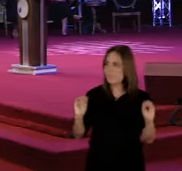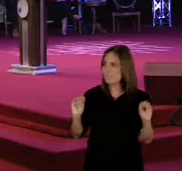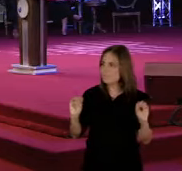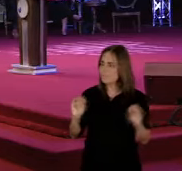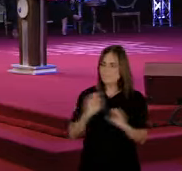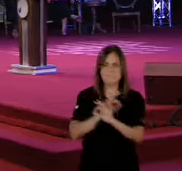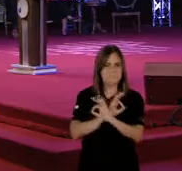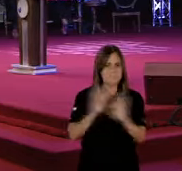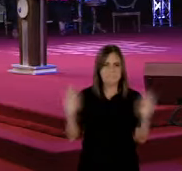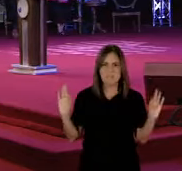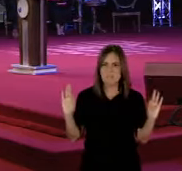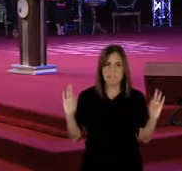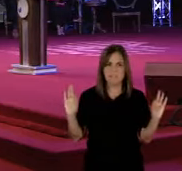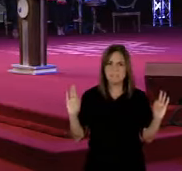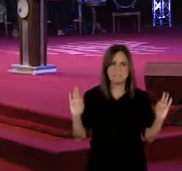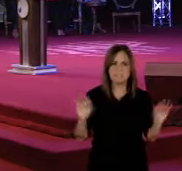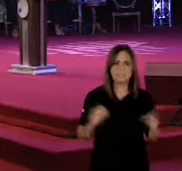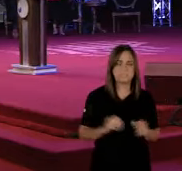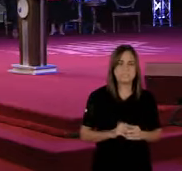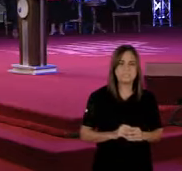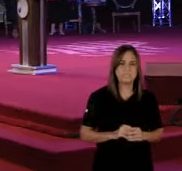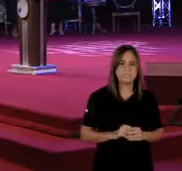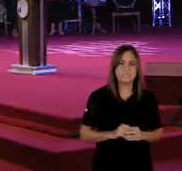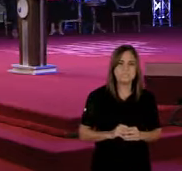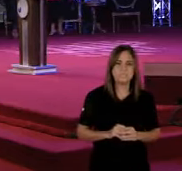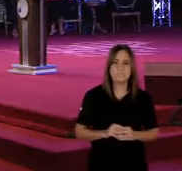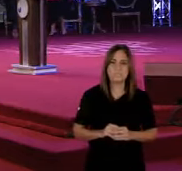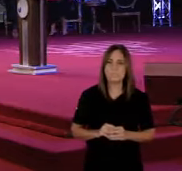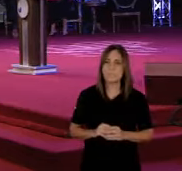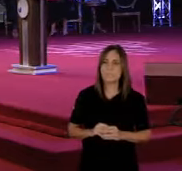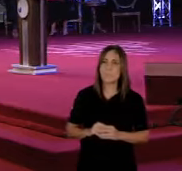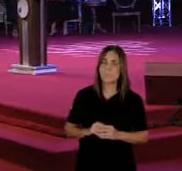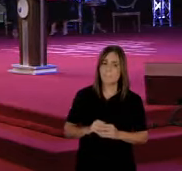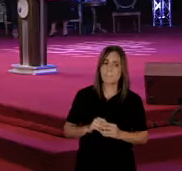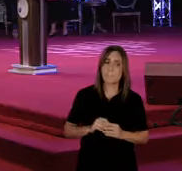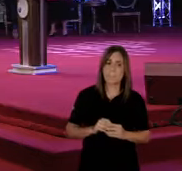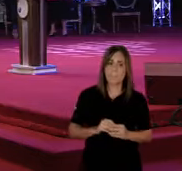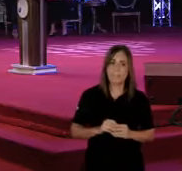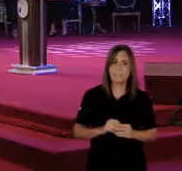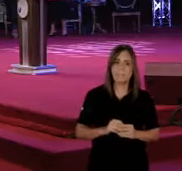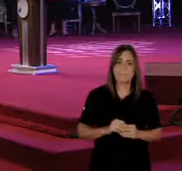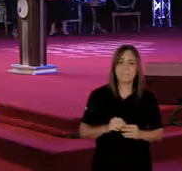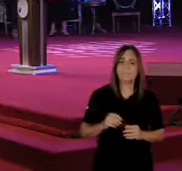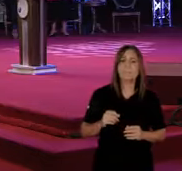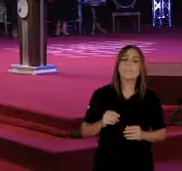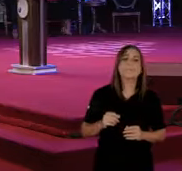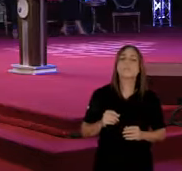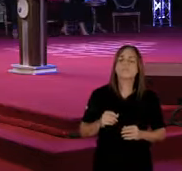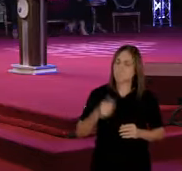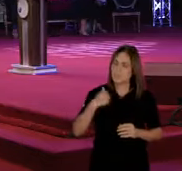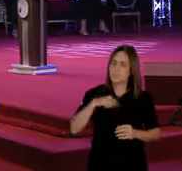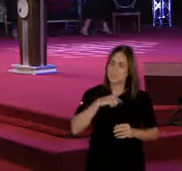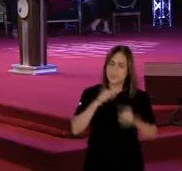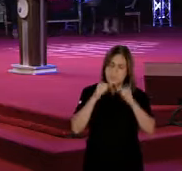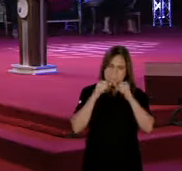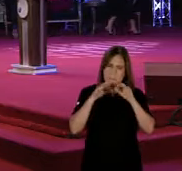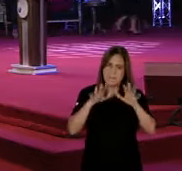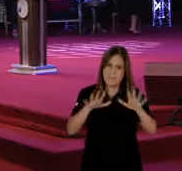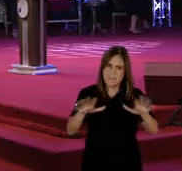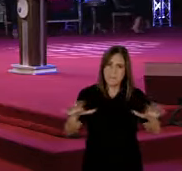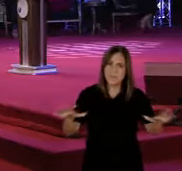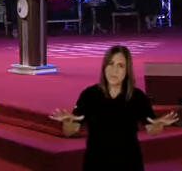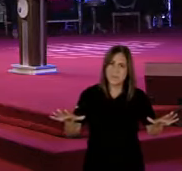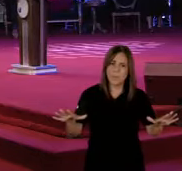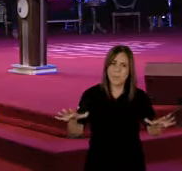una logística. Esto vino del cielo, una logística de bendición que Dios ha desarrollado en la